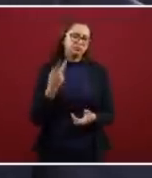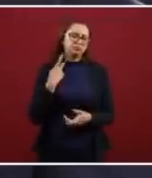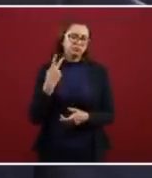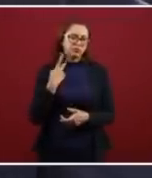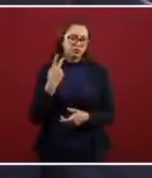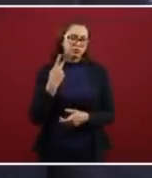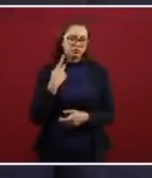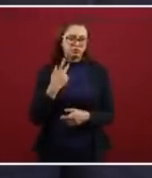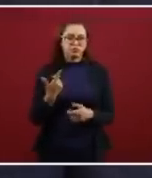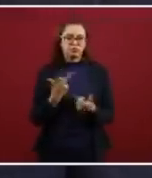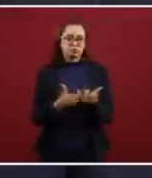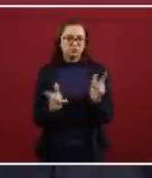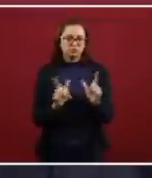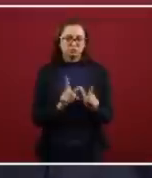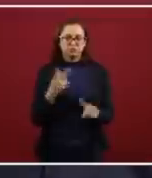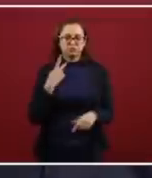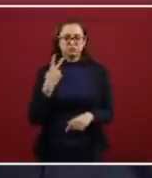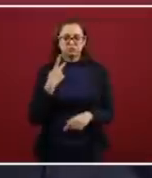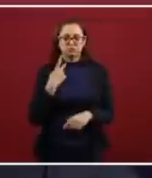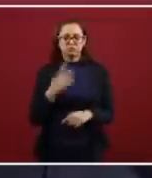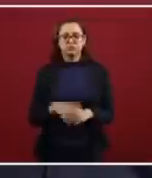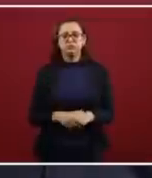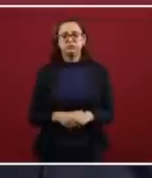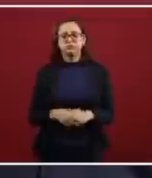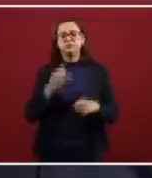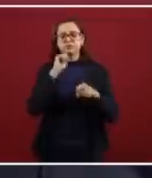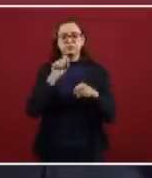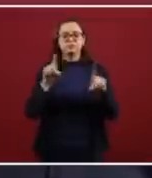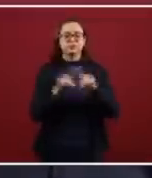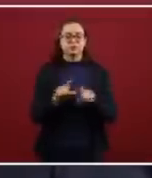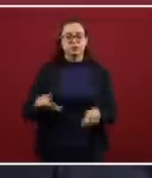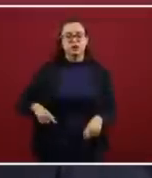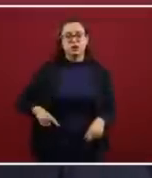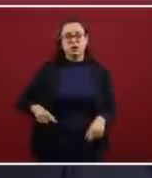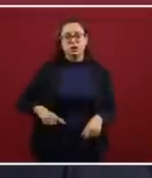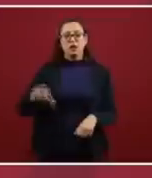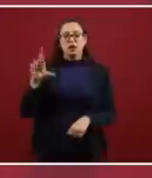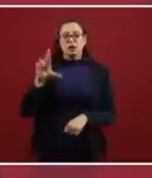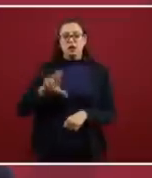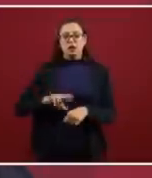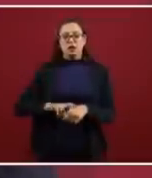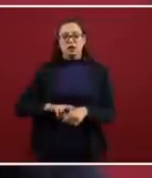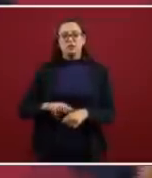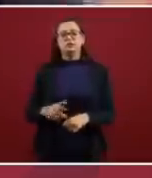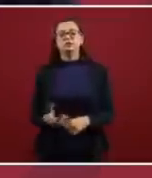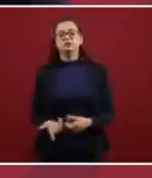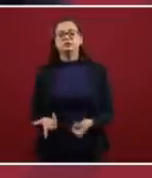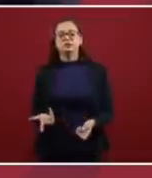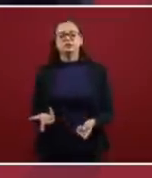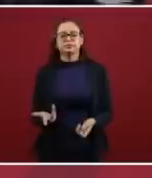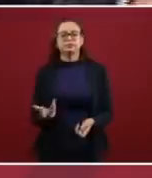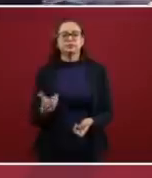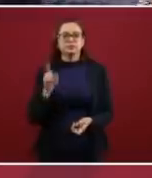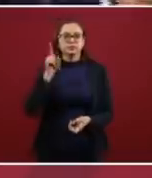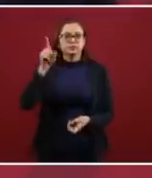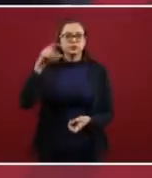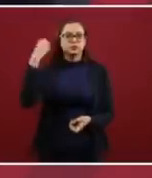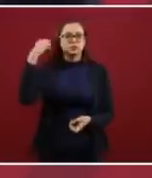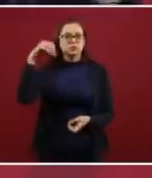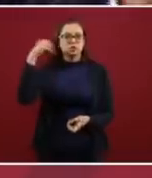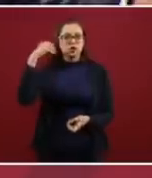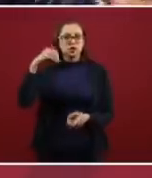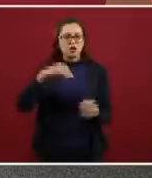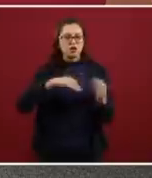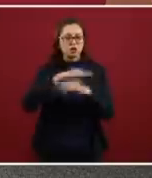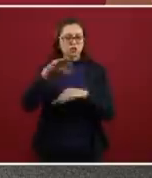Entonces, va a estar el gobernador. ¿Por qué esta reunión con